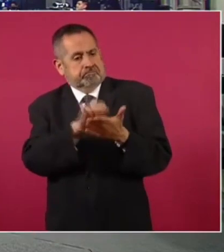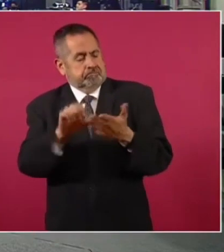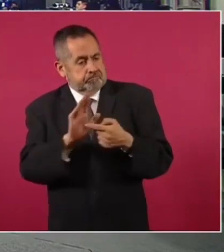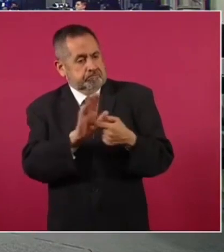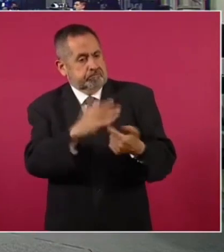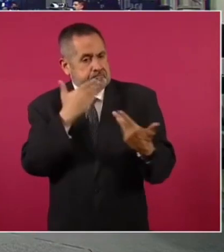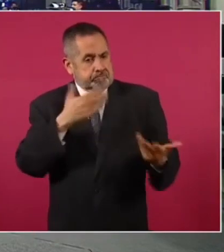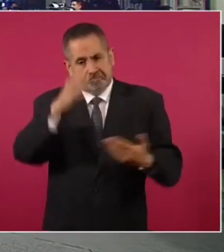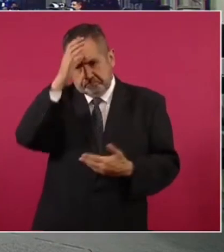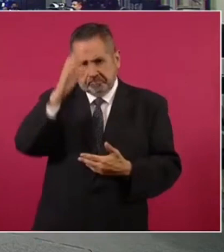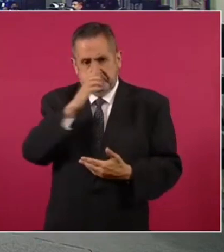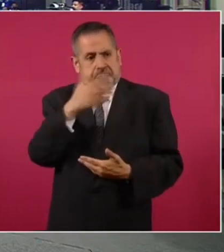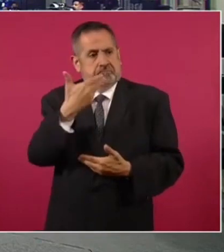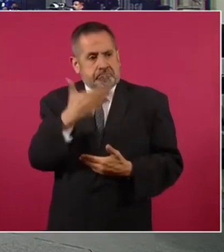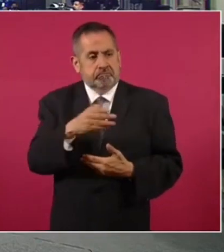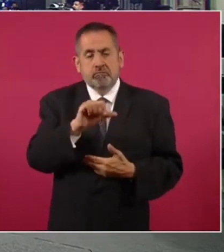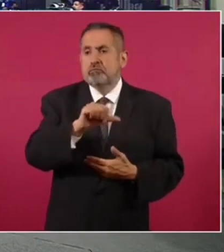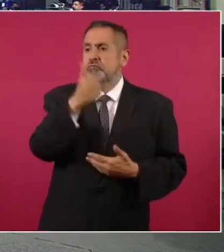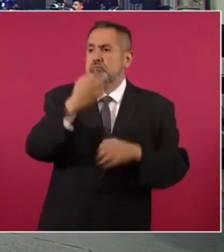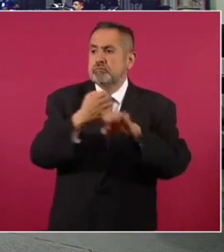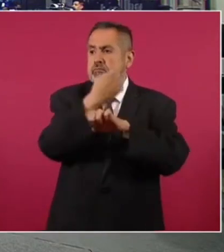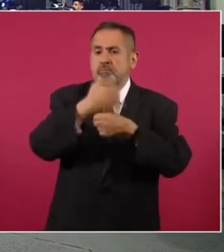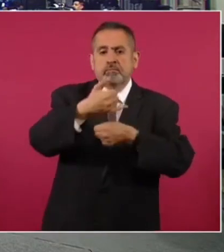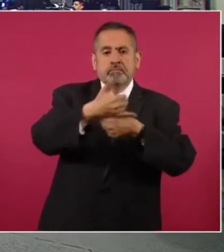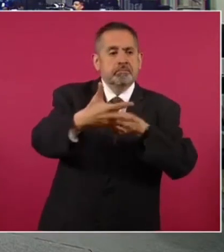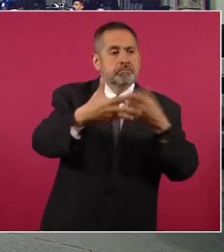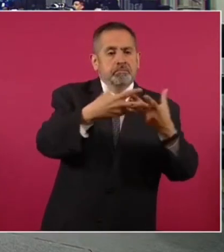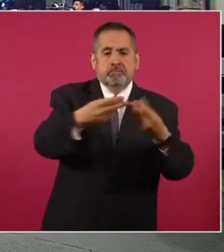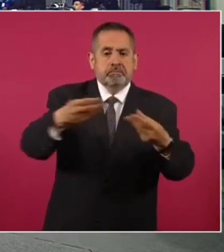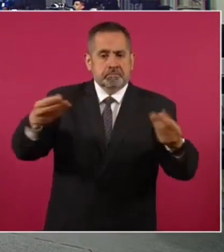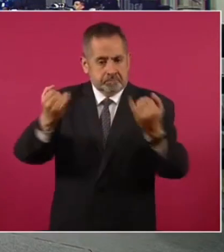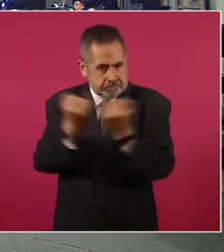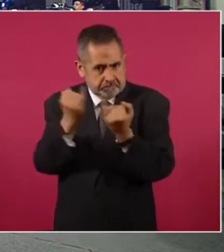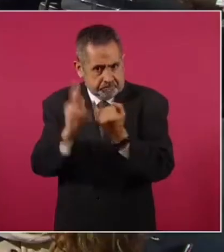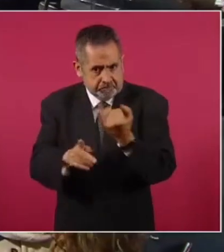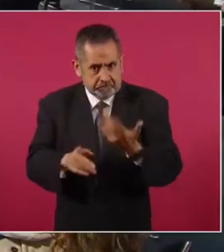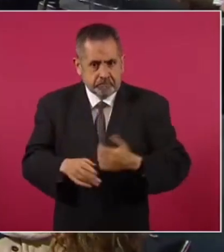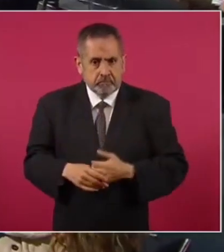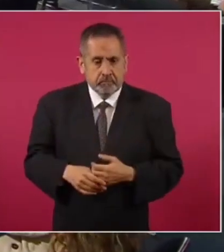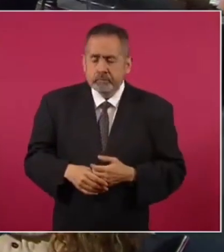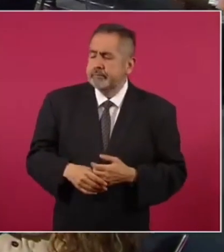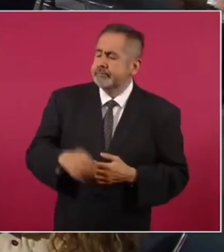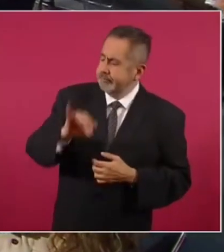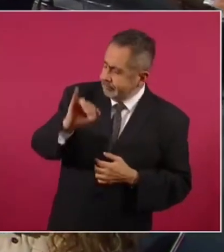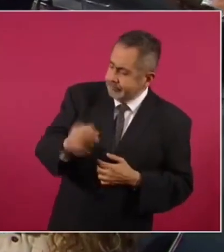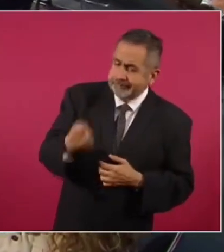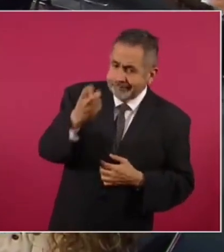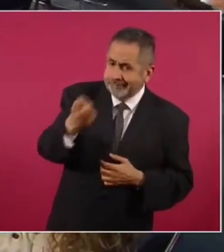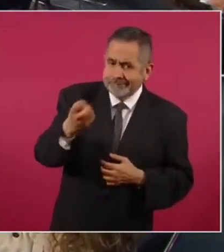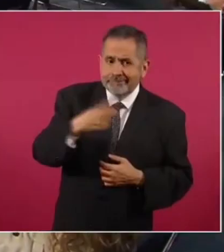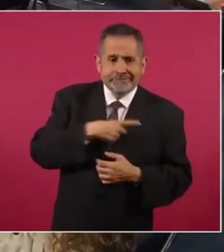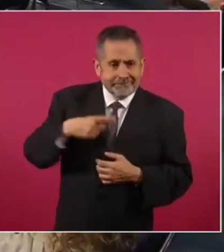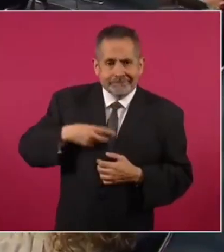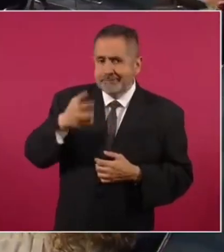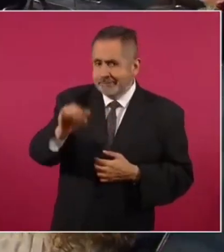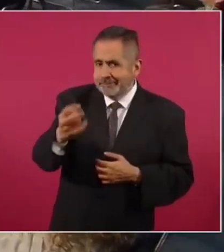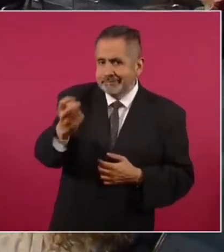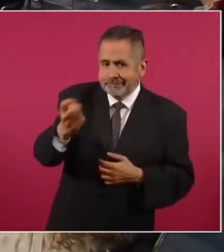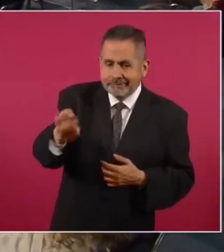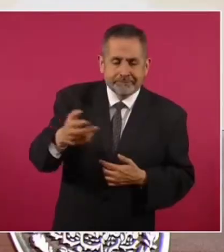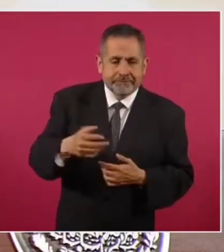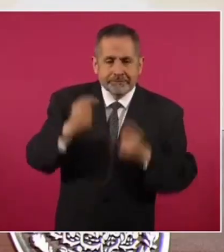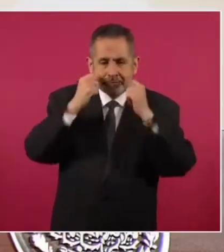caso de Coahuila para aplicarse en otras entidades? Sí, y además así debe ser, porque independientemente de